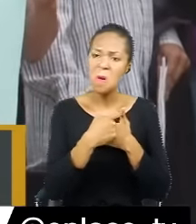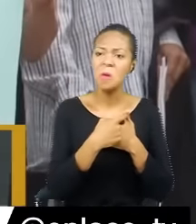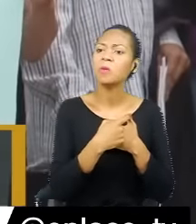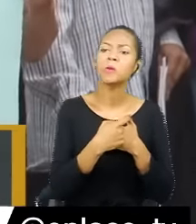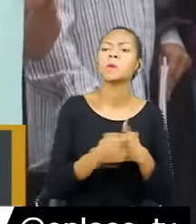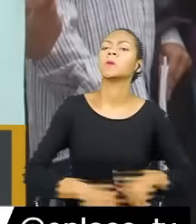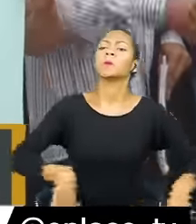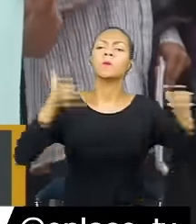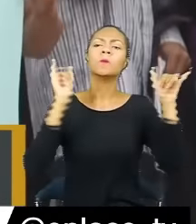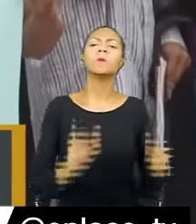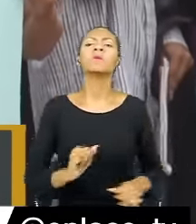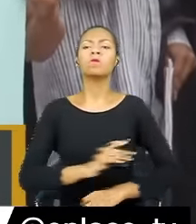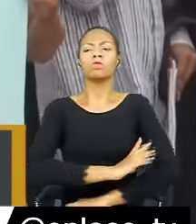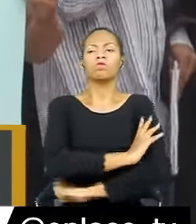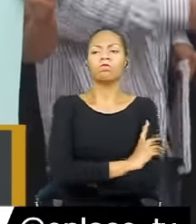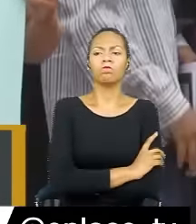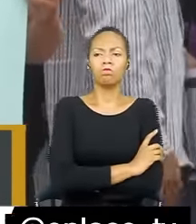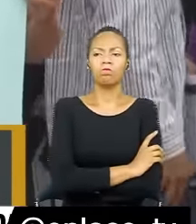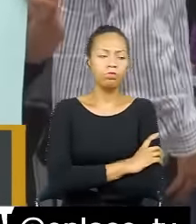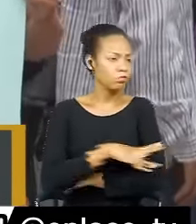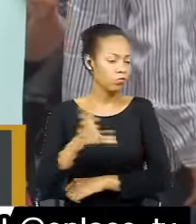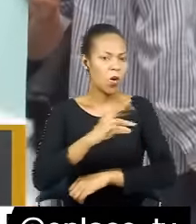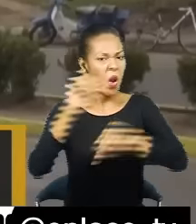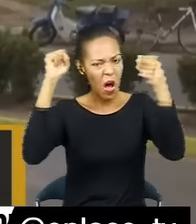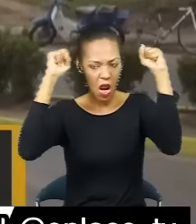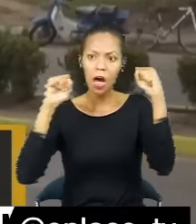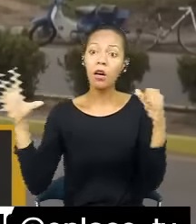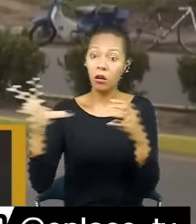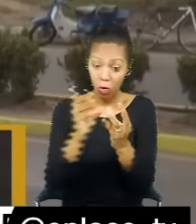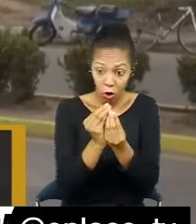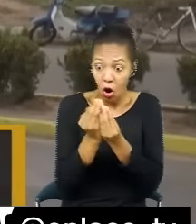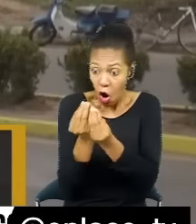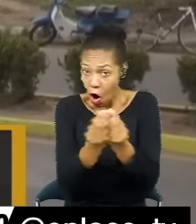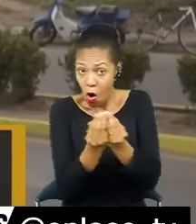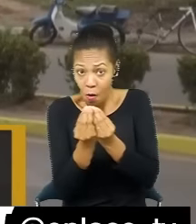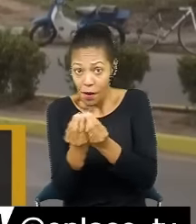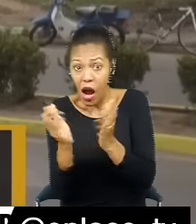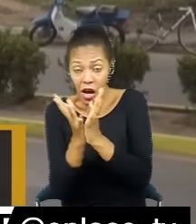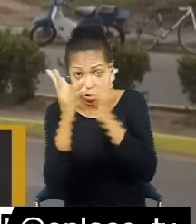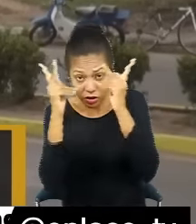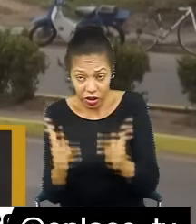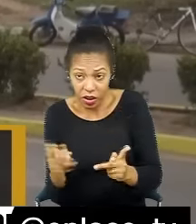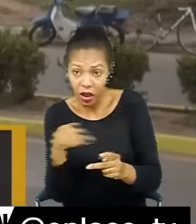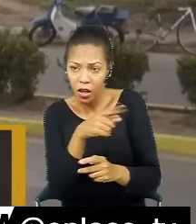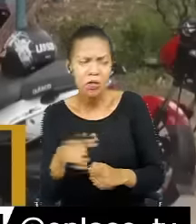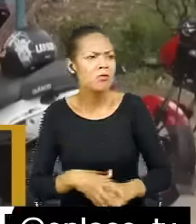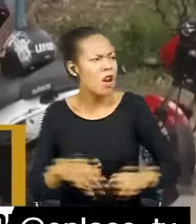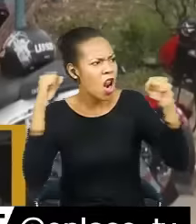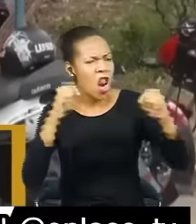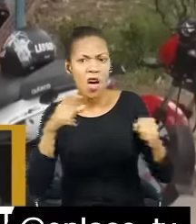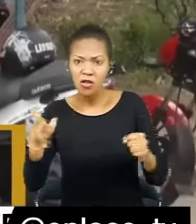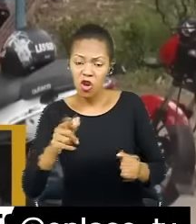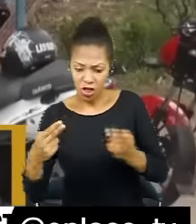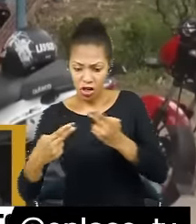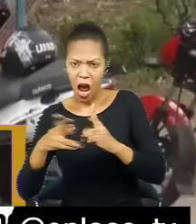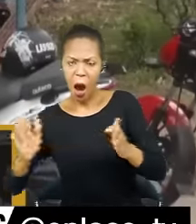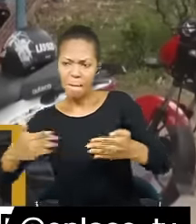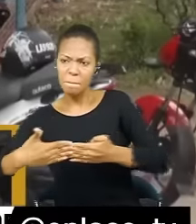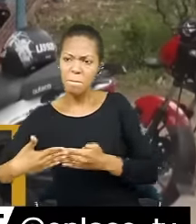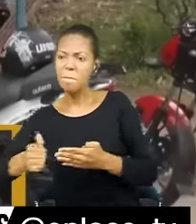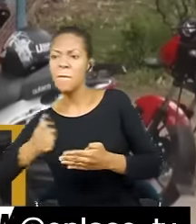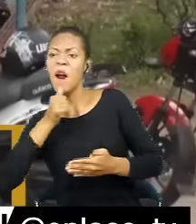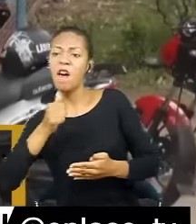en todas las ciudades asentado, entonces hay una gran población de estudiantes que estamos protestando por ello y no estamos de acuerdo con que cierren el SENA y se cierren